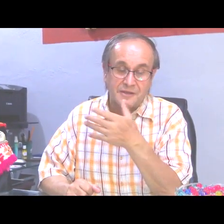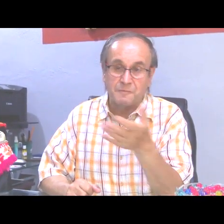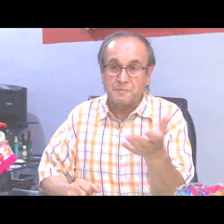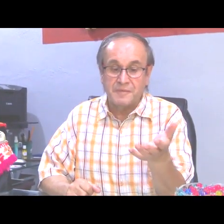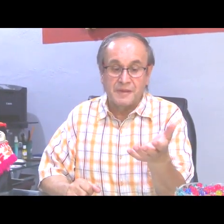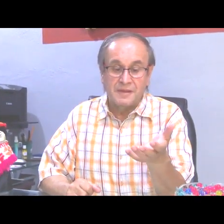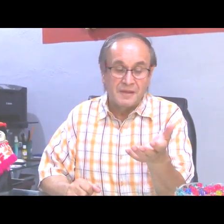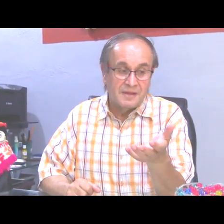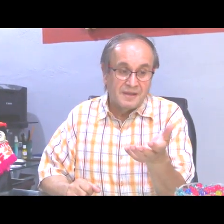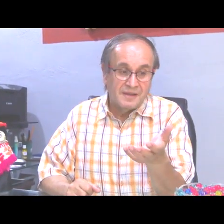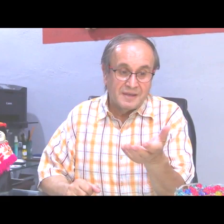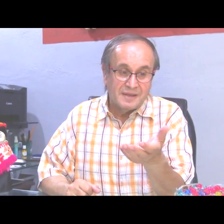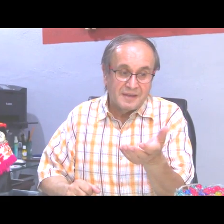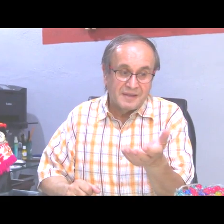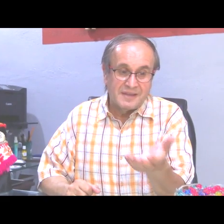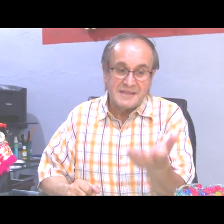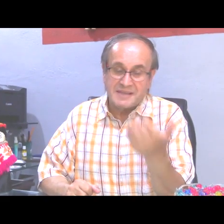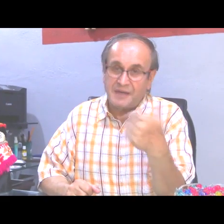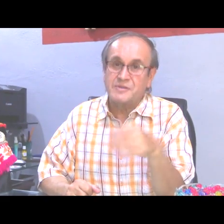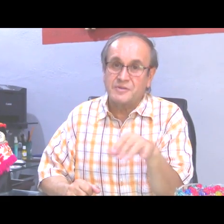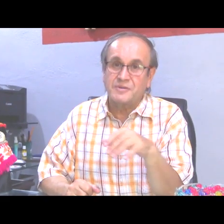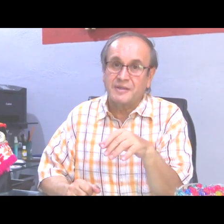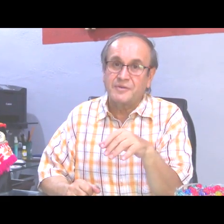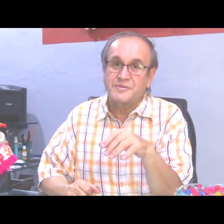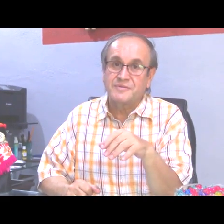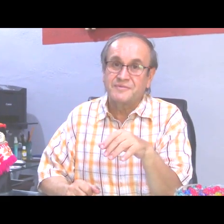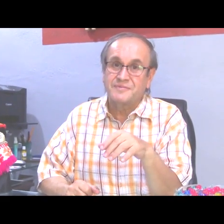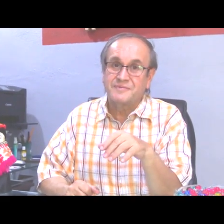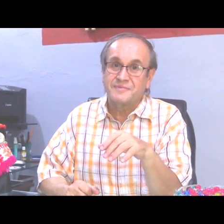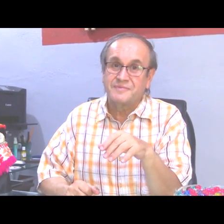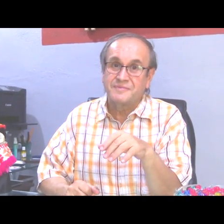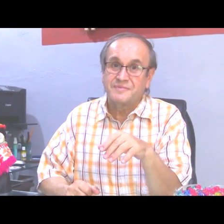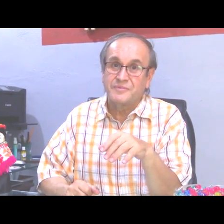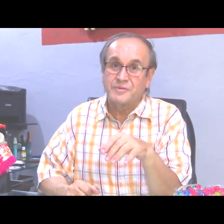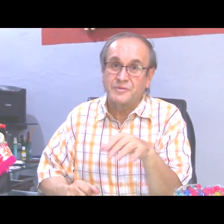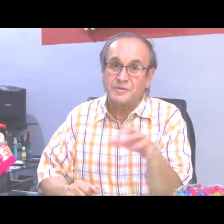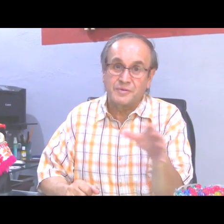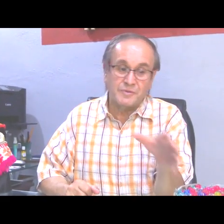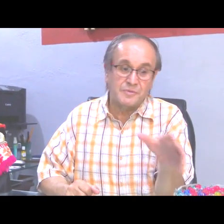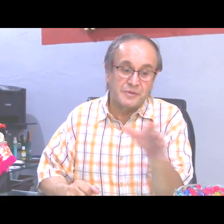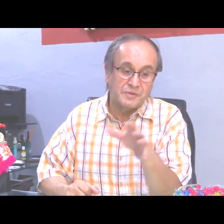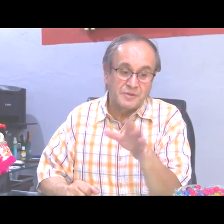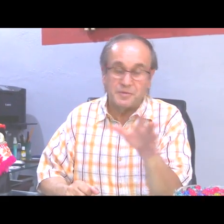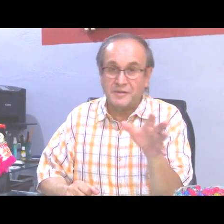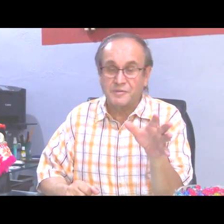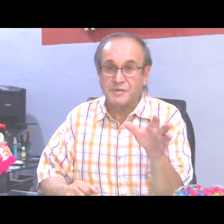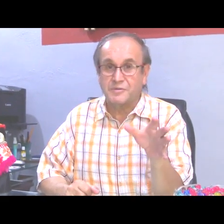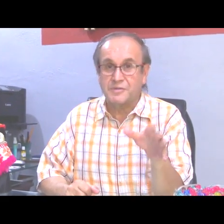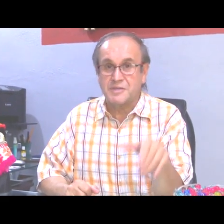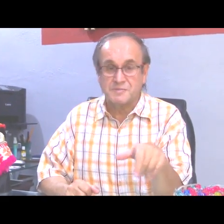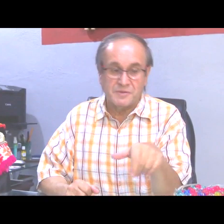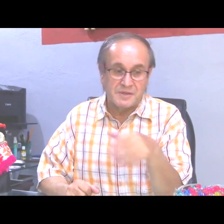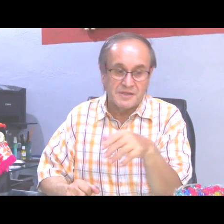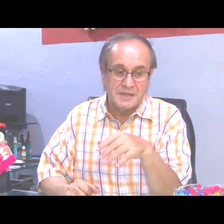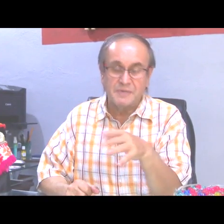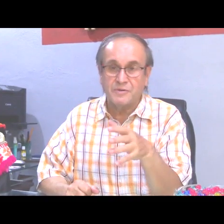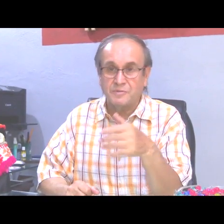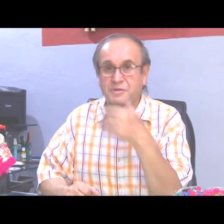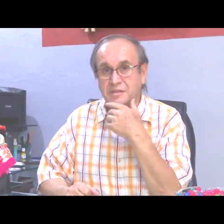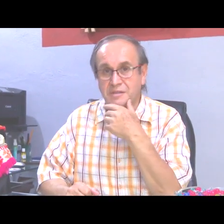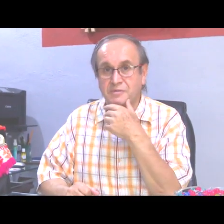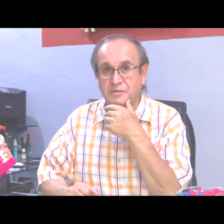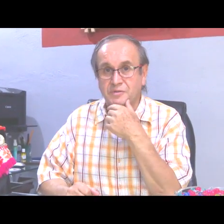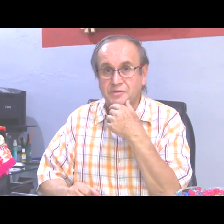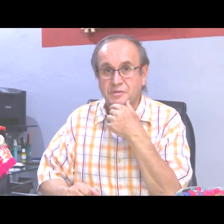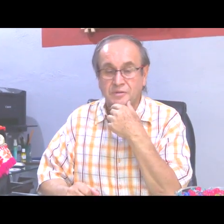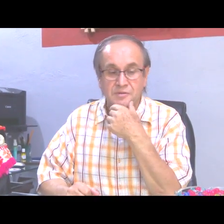¿verdad?, de que quién sabe son ellos. Yo de nuevo puedo disponer algunas cosas, pero quién sabe cómo